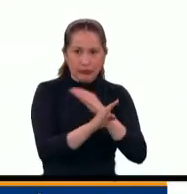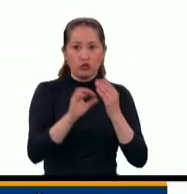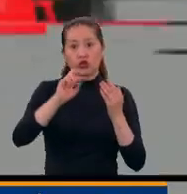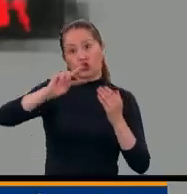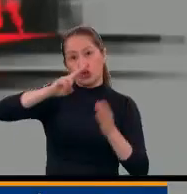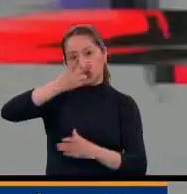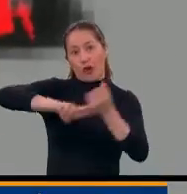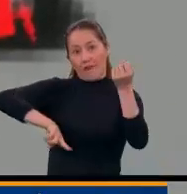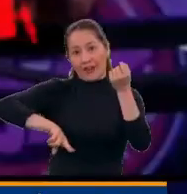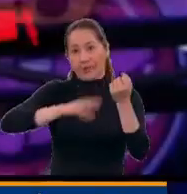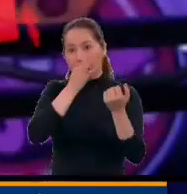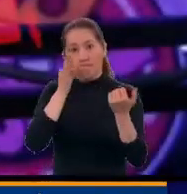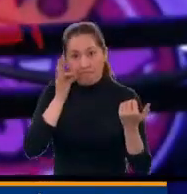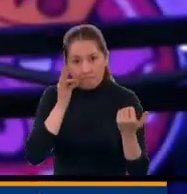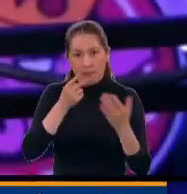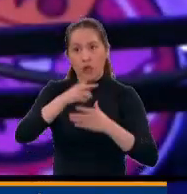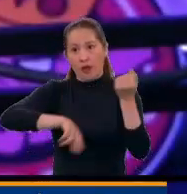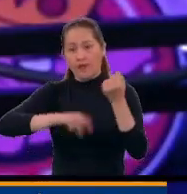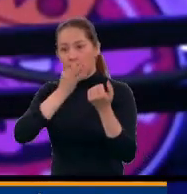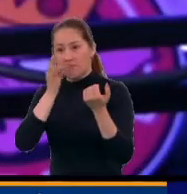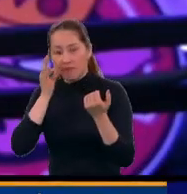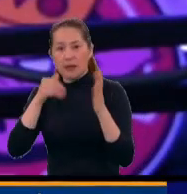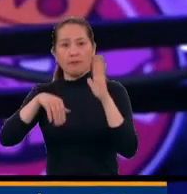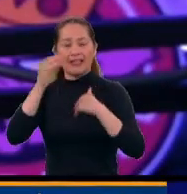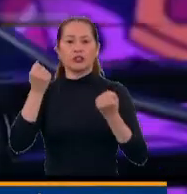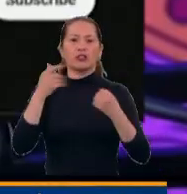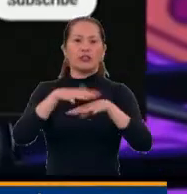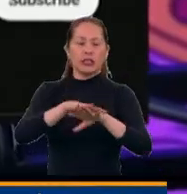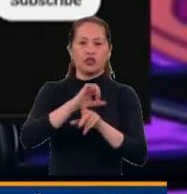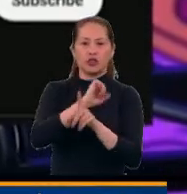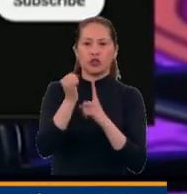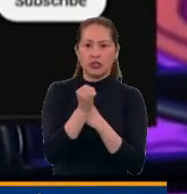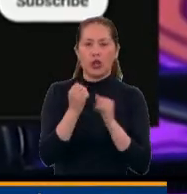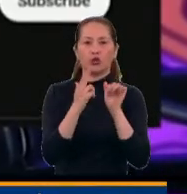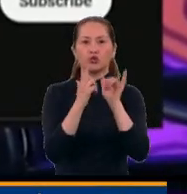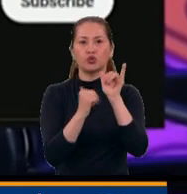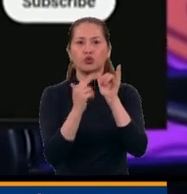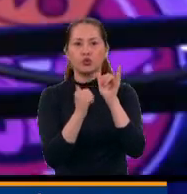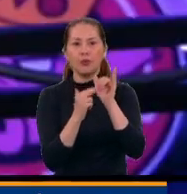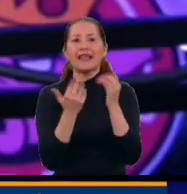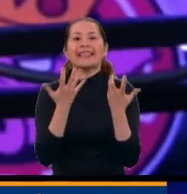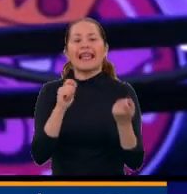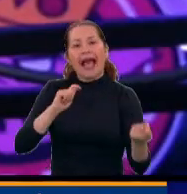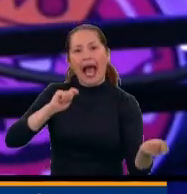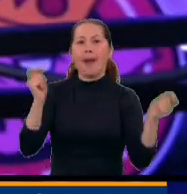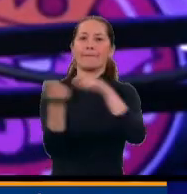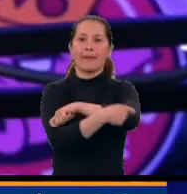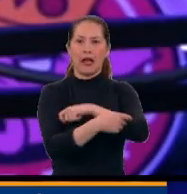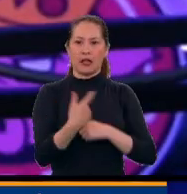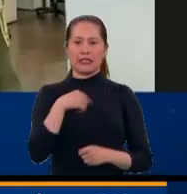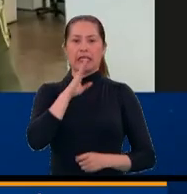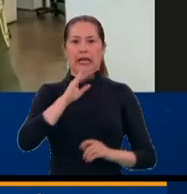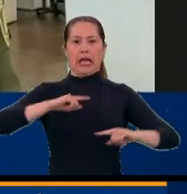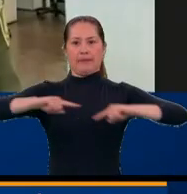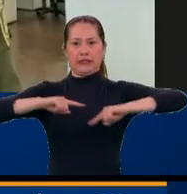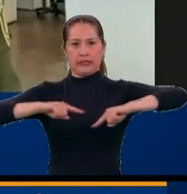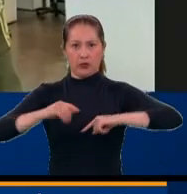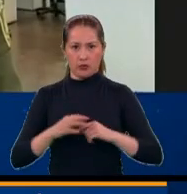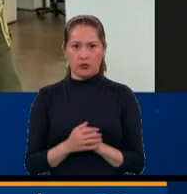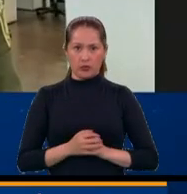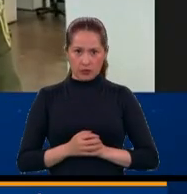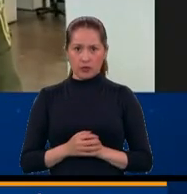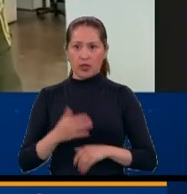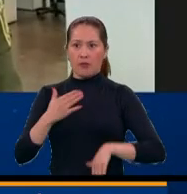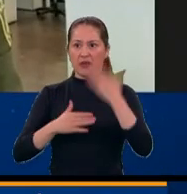estas plataformas, específicamente a la red social YouTube, para poder suplantar al administrador e inicia, digamos,